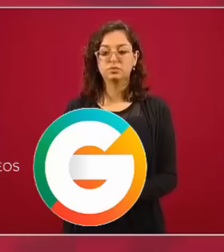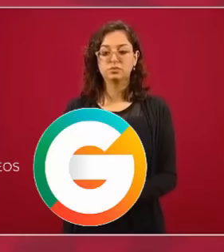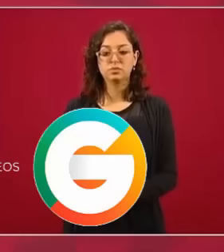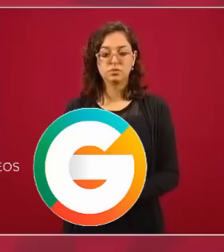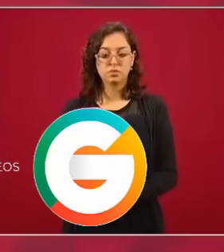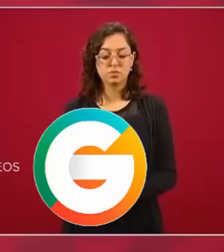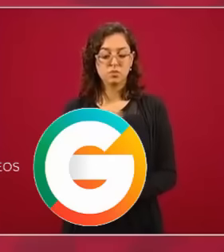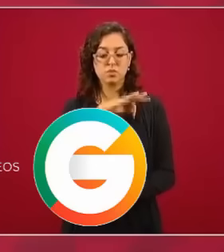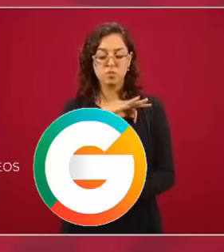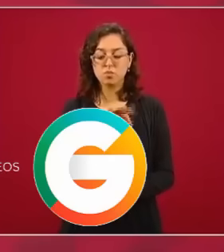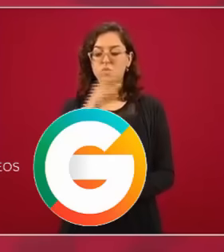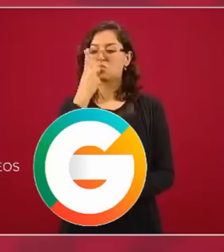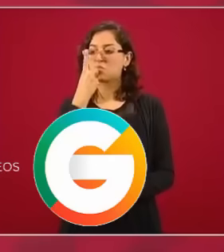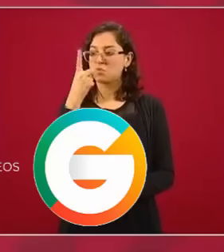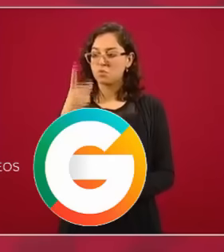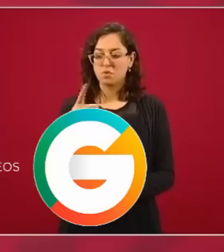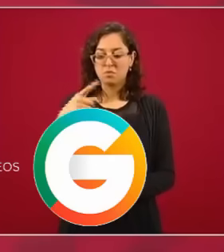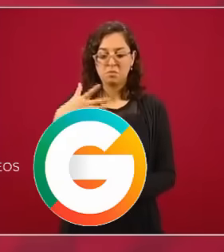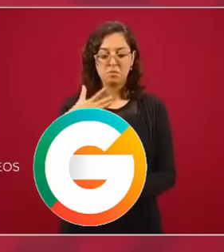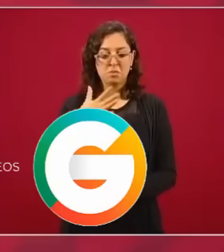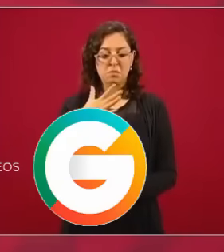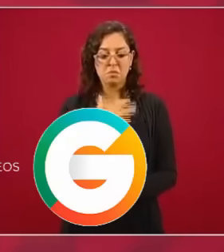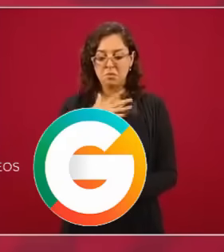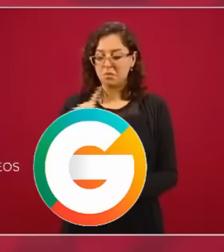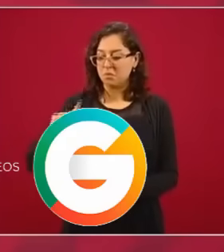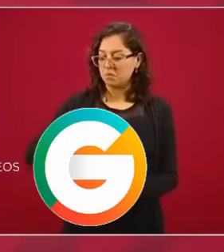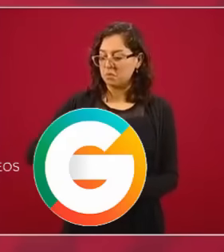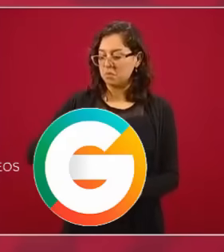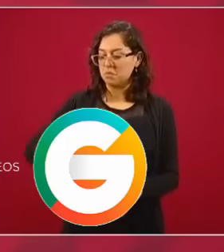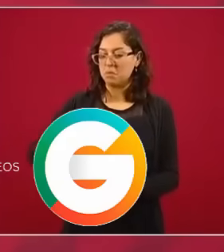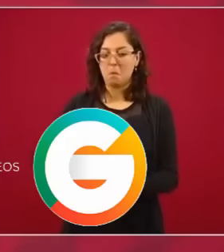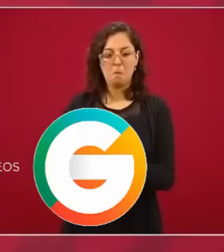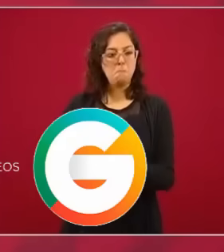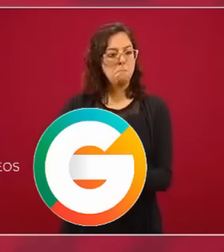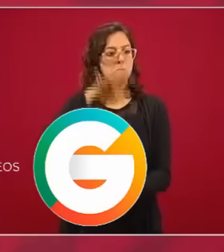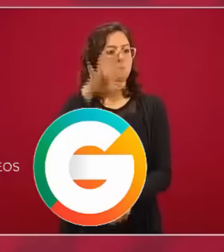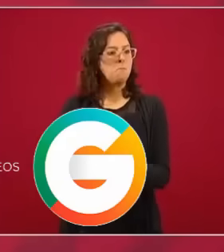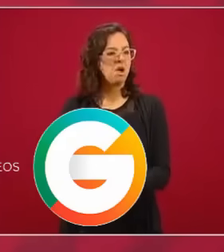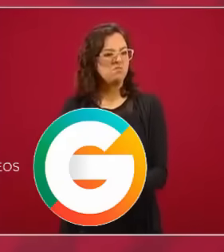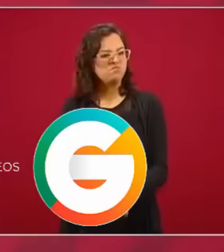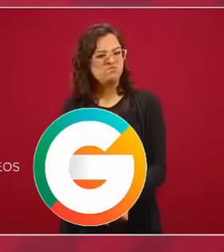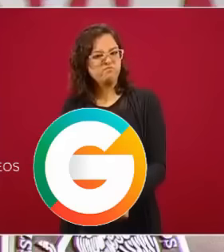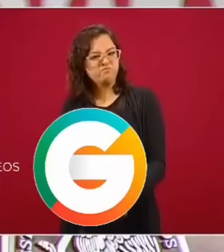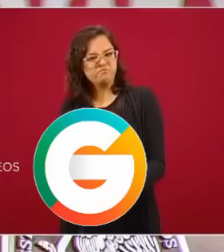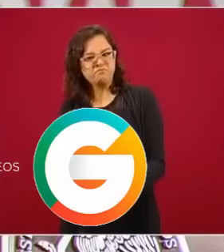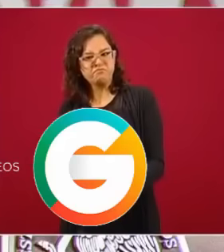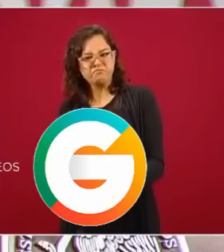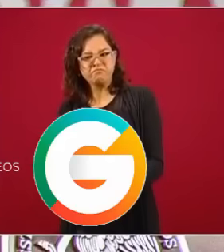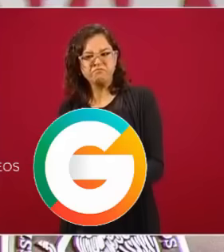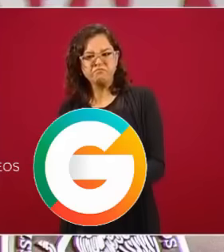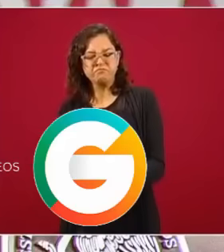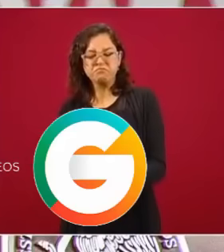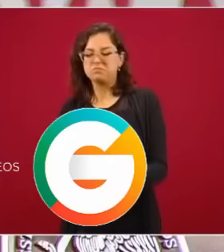no hay represión en nuestro gobierno, no se tortura a nadie,